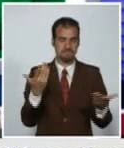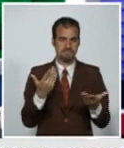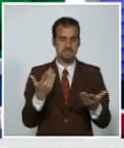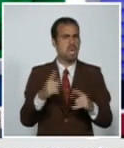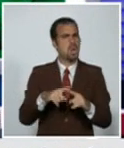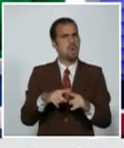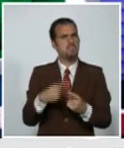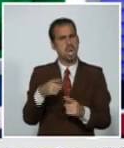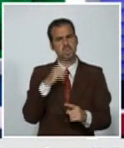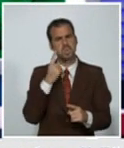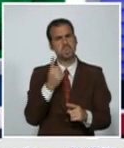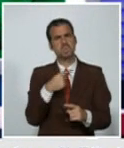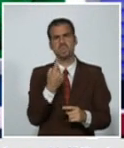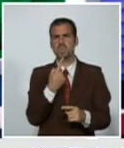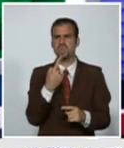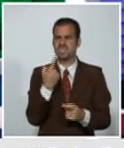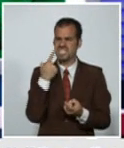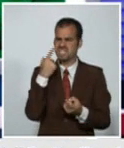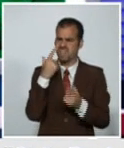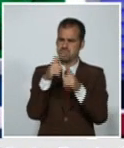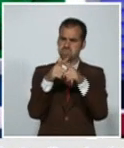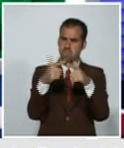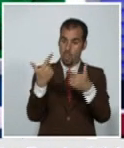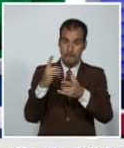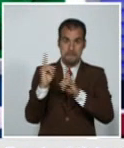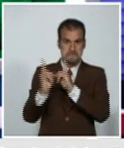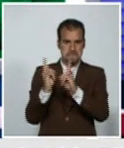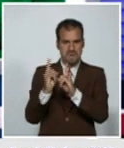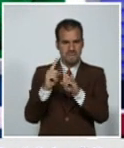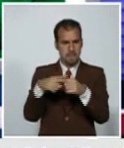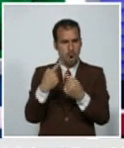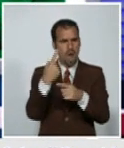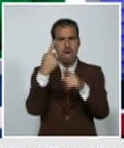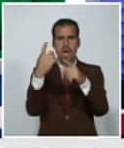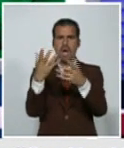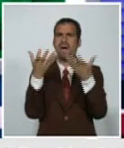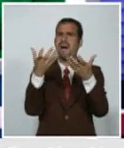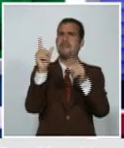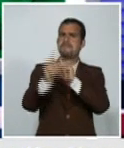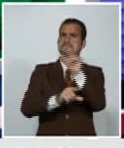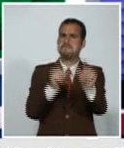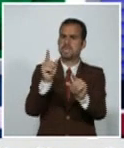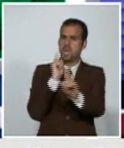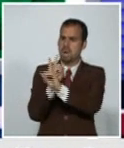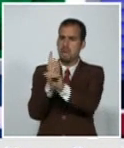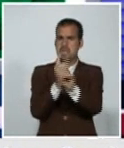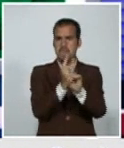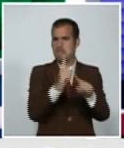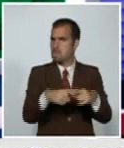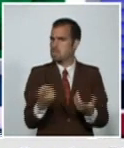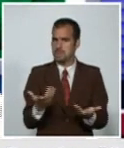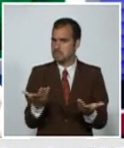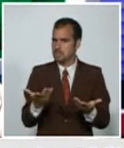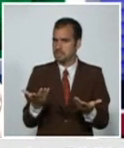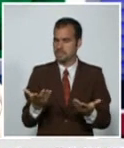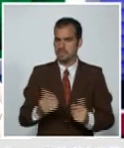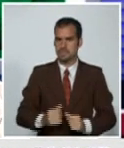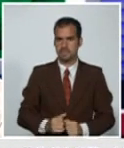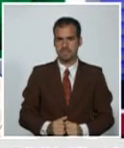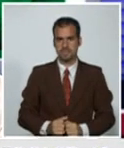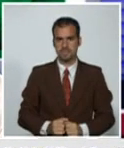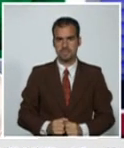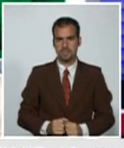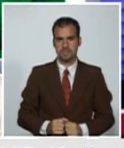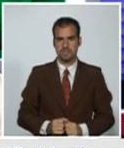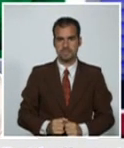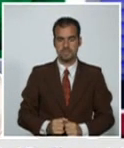tener tantos contactos un lactante? En el día, solo Ciego de Ávila nos reporta casos en